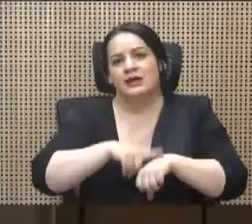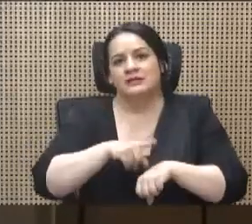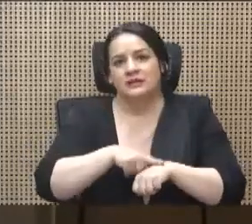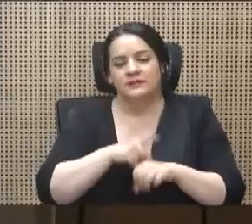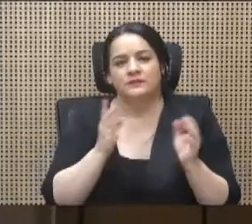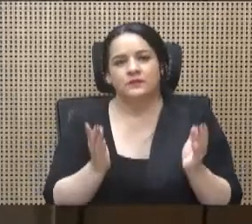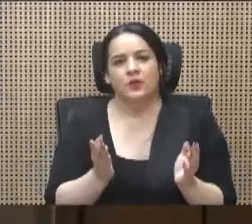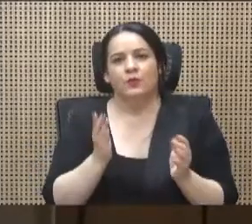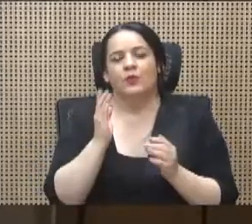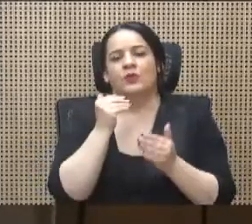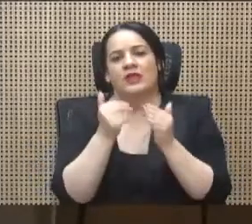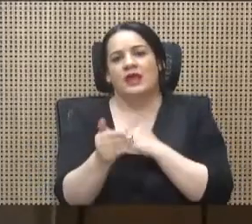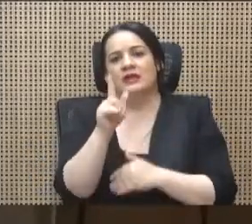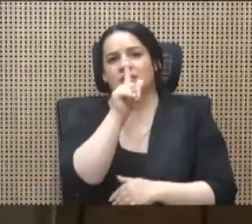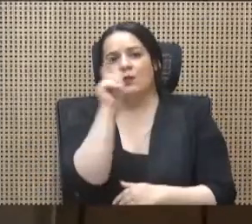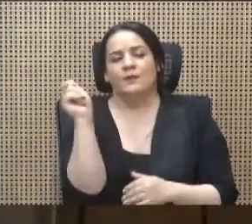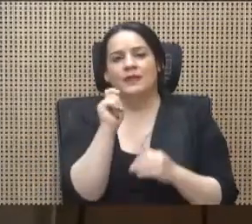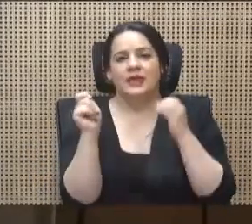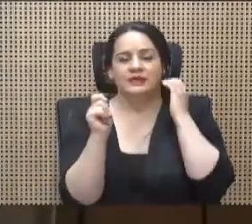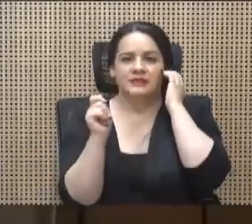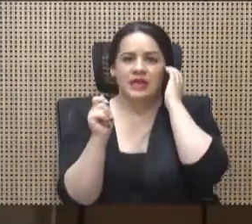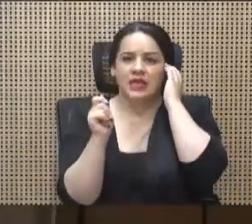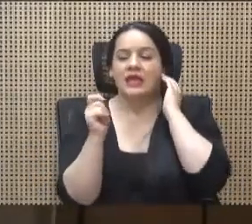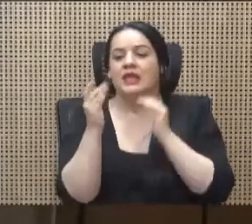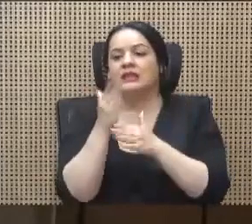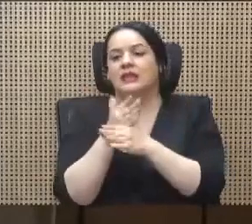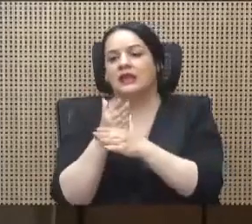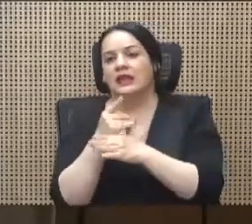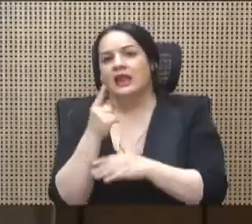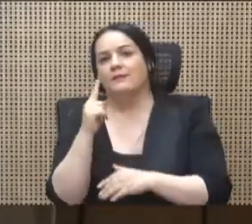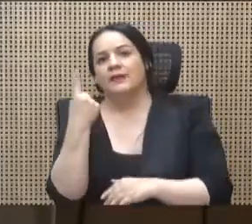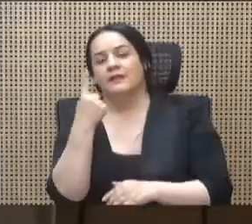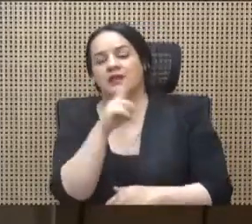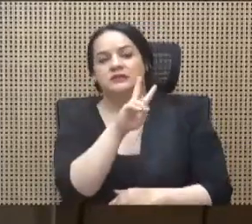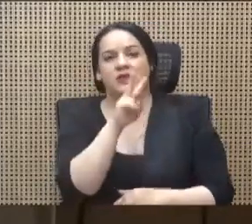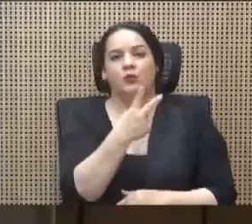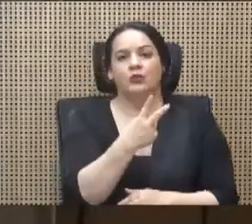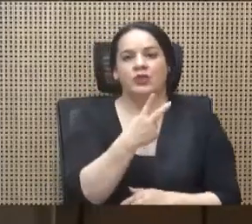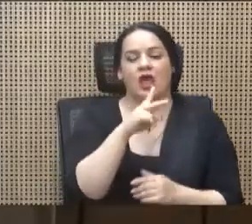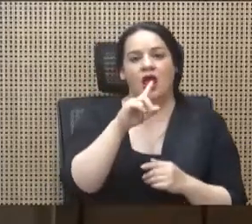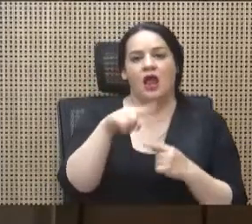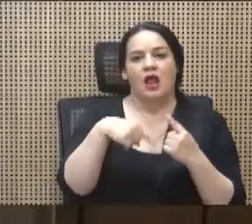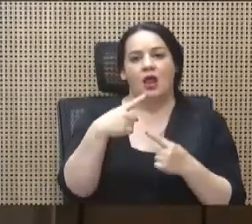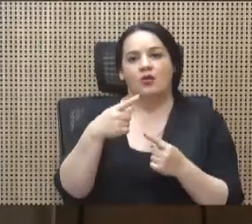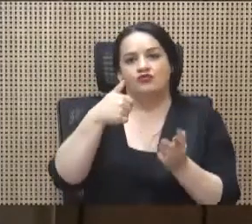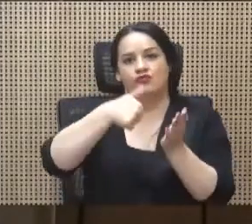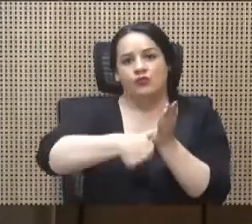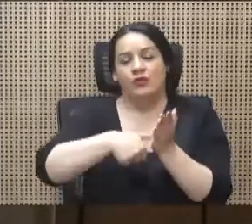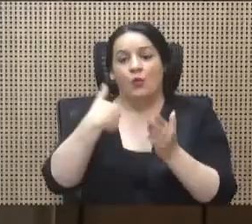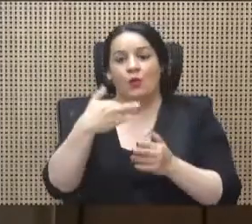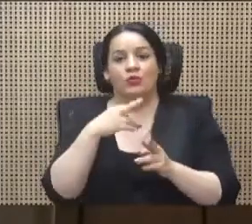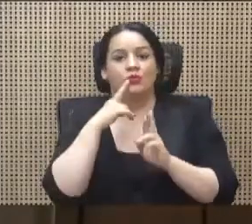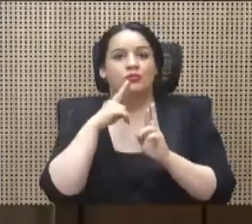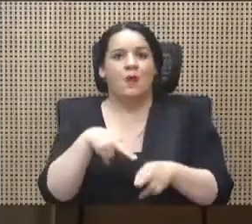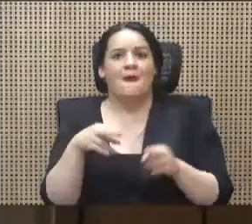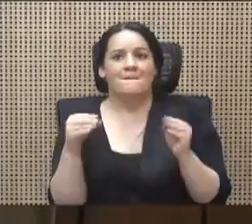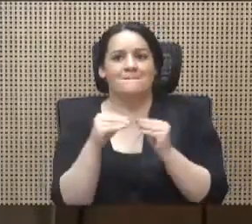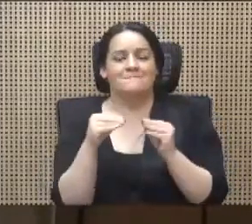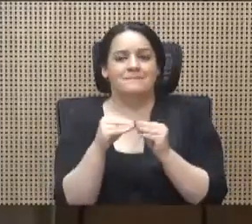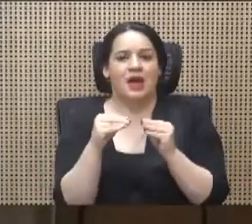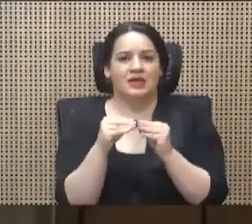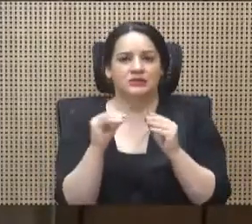casi un mes entre la entre la primera y la segunda ronda sin embargo cuando los resultados son más apretados como han sido